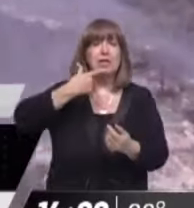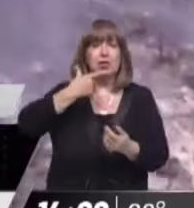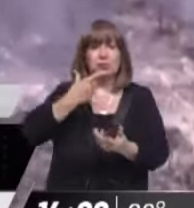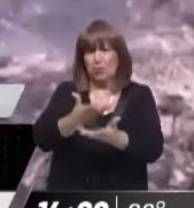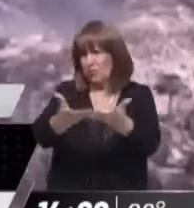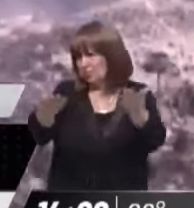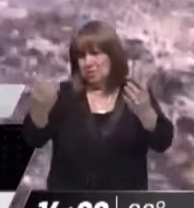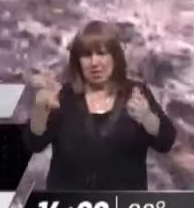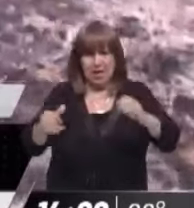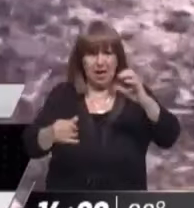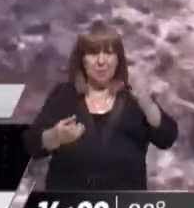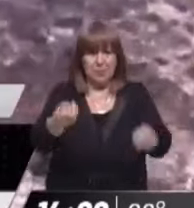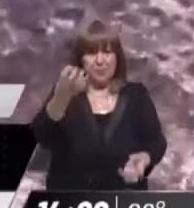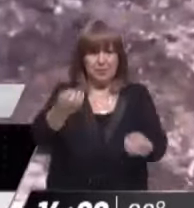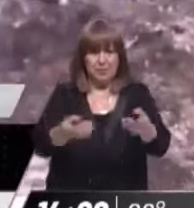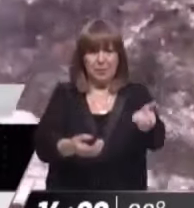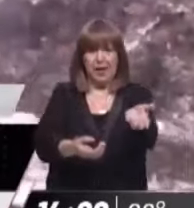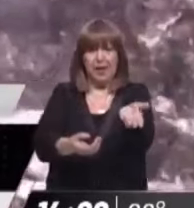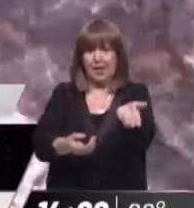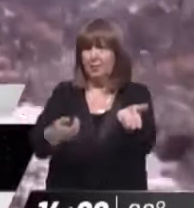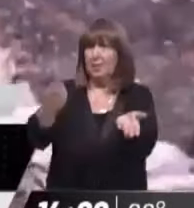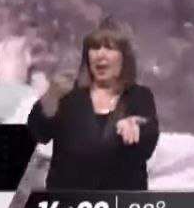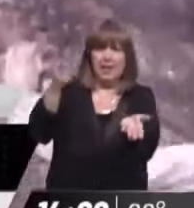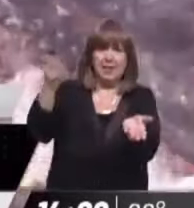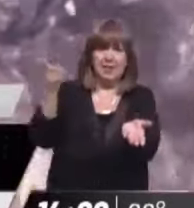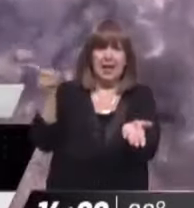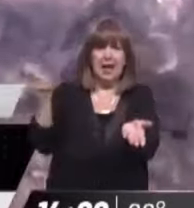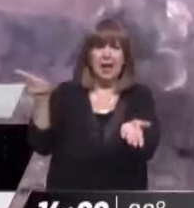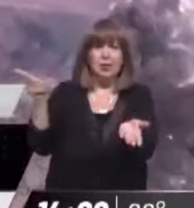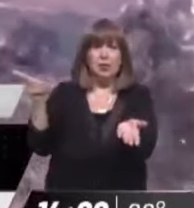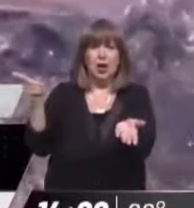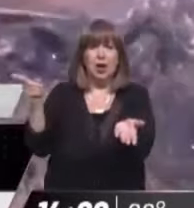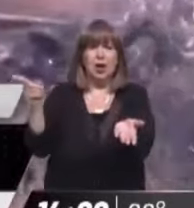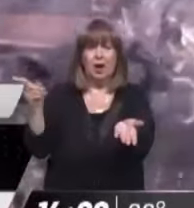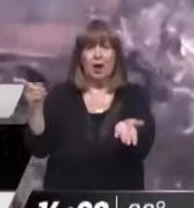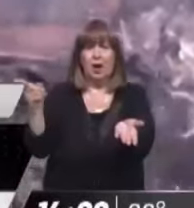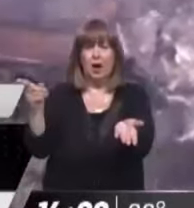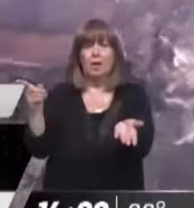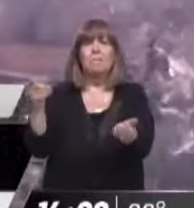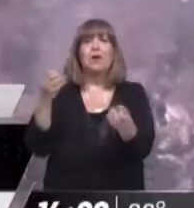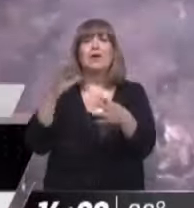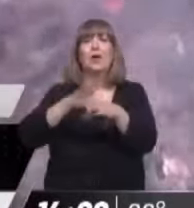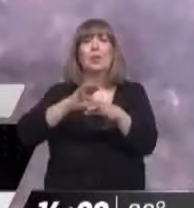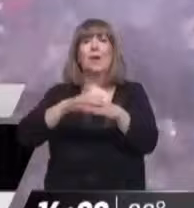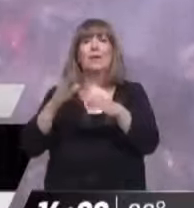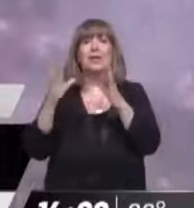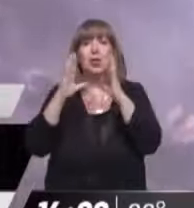Hay focos encendidos, mirá acá. Acá al lado mío tengo uno. Lo que pasa es que porque, claro, lo